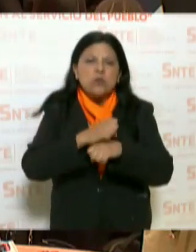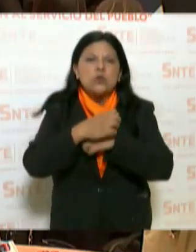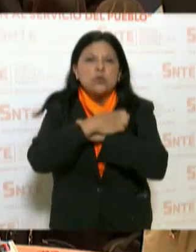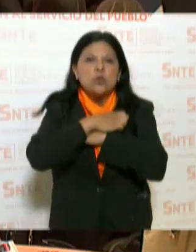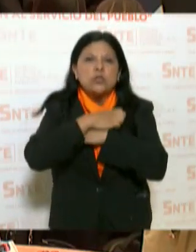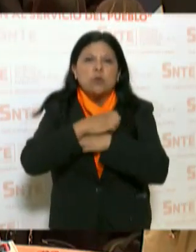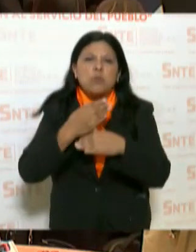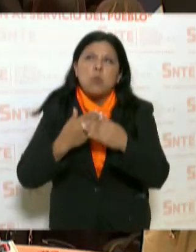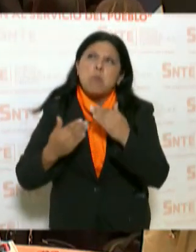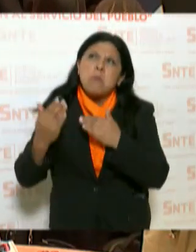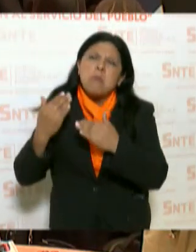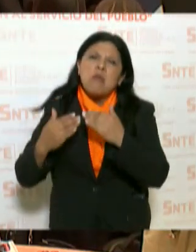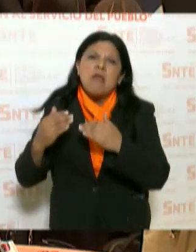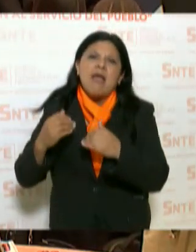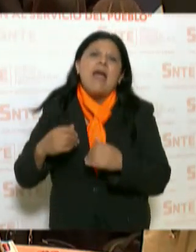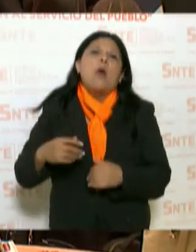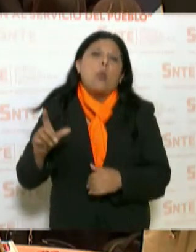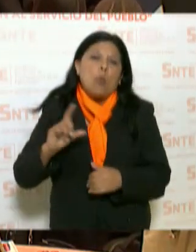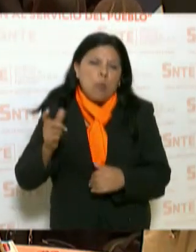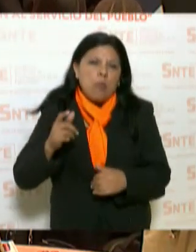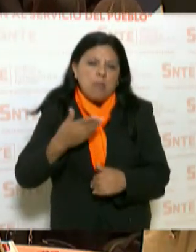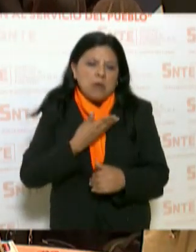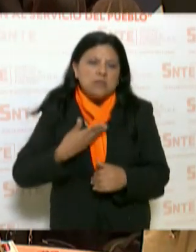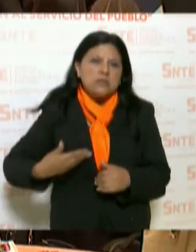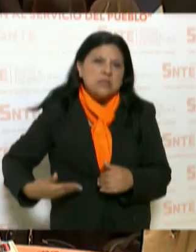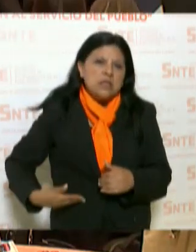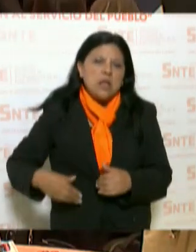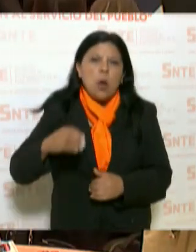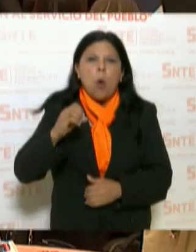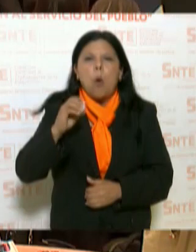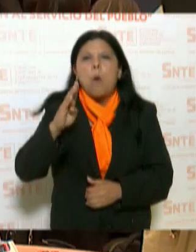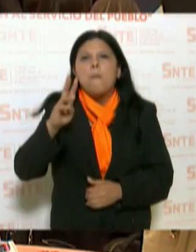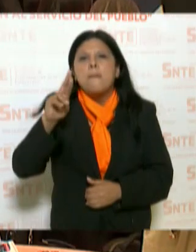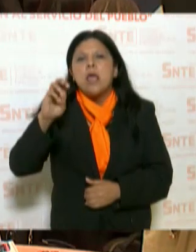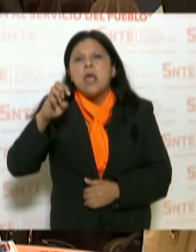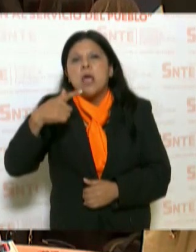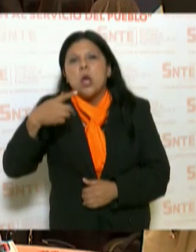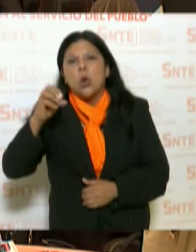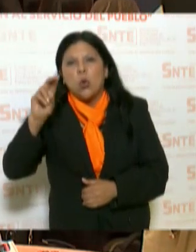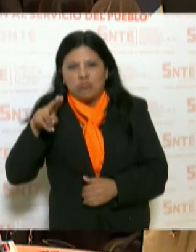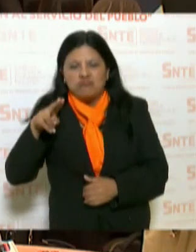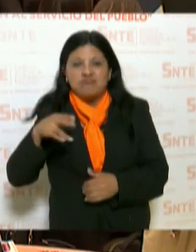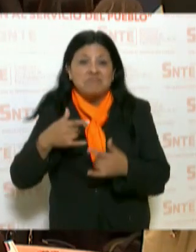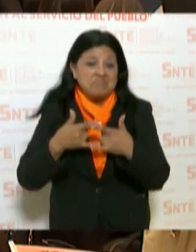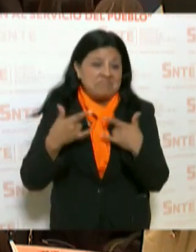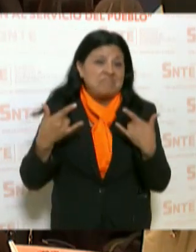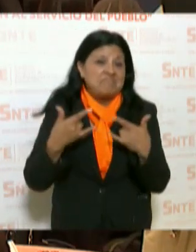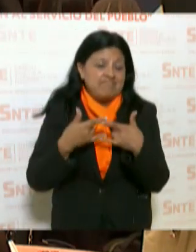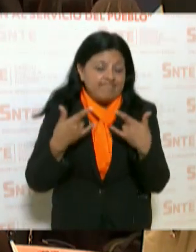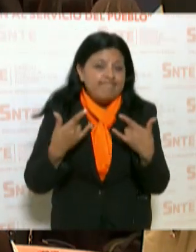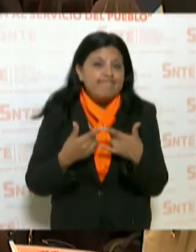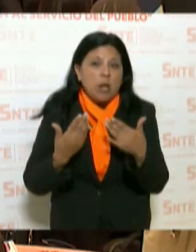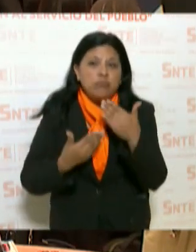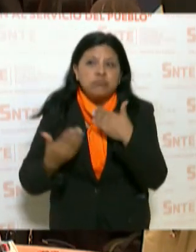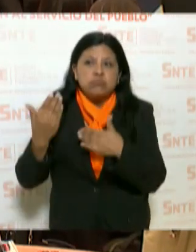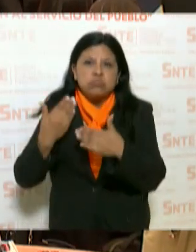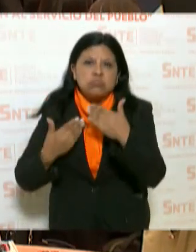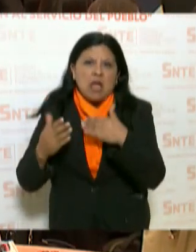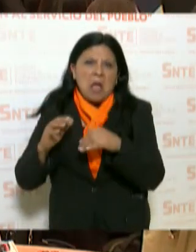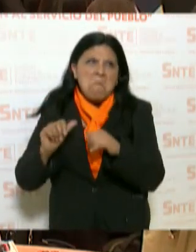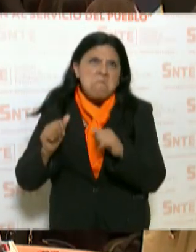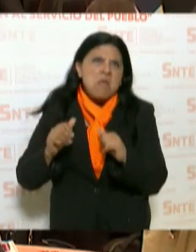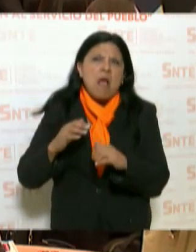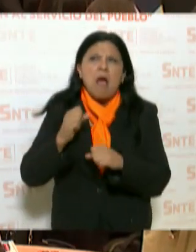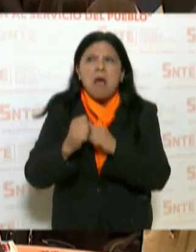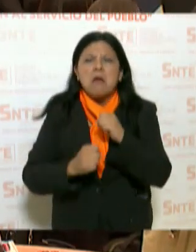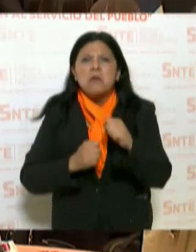Álvaro Obregón, en los años 20. Aquí estamos hablando ya del 34 y 40. El